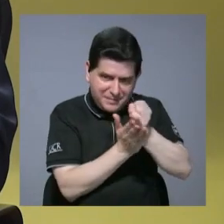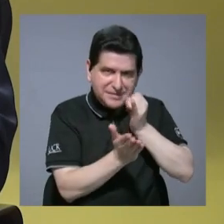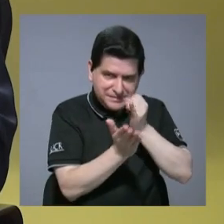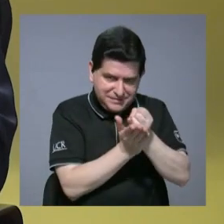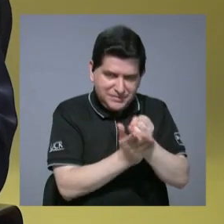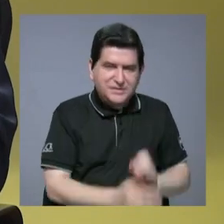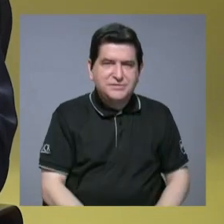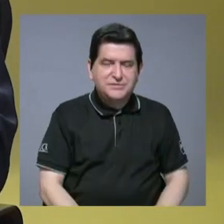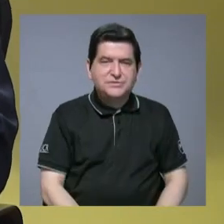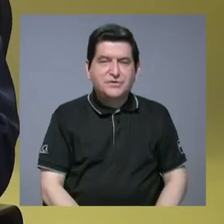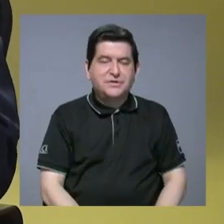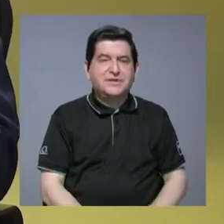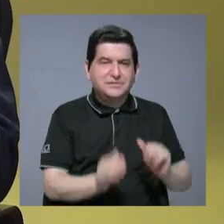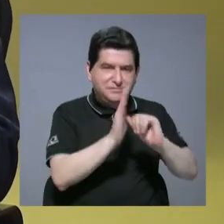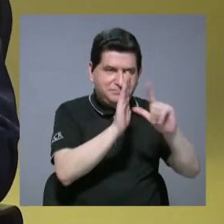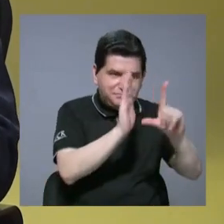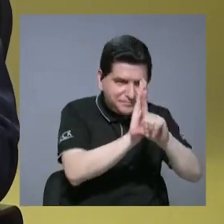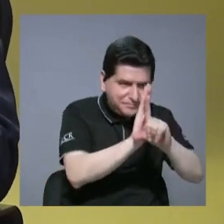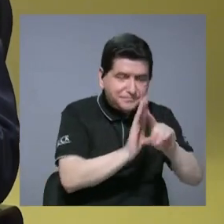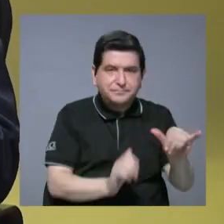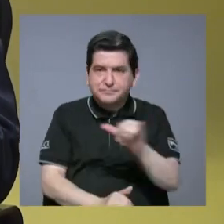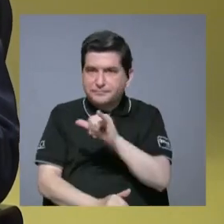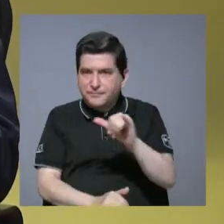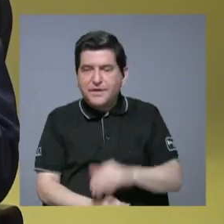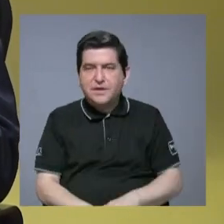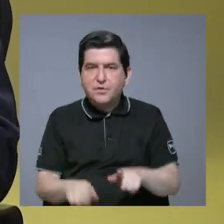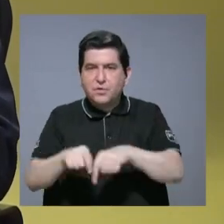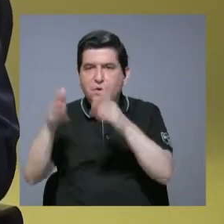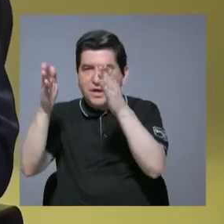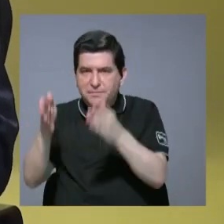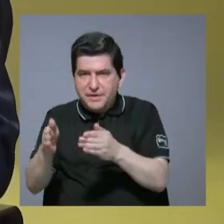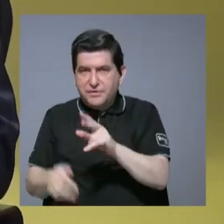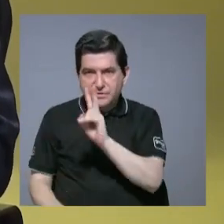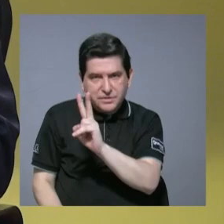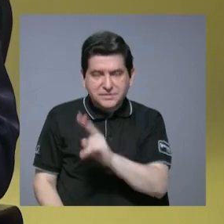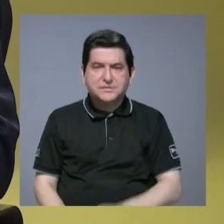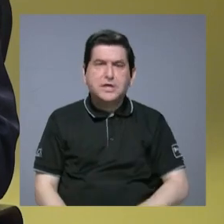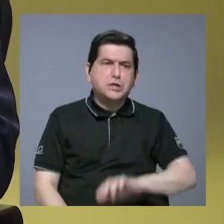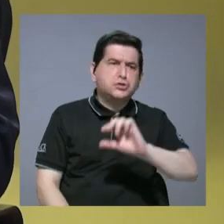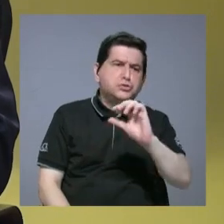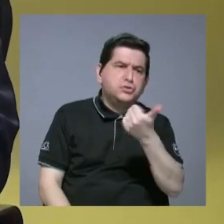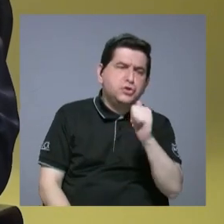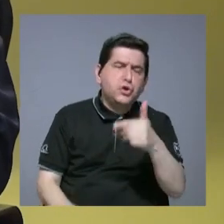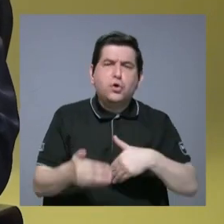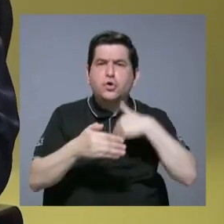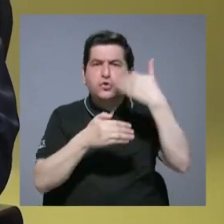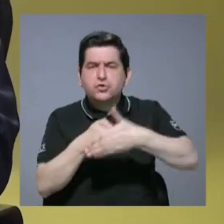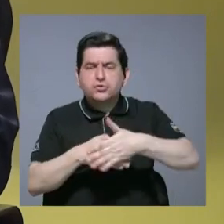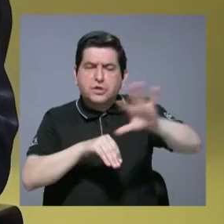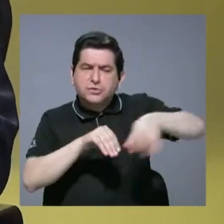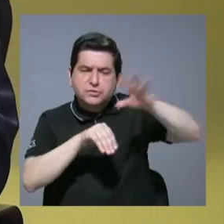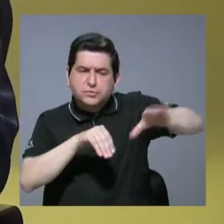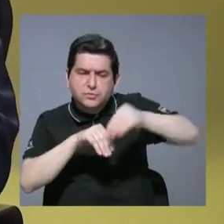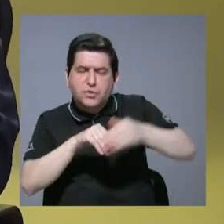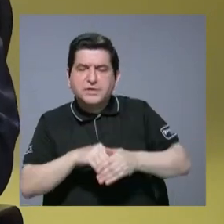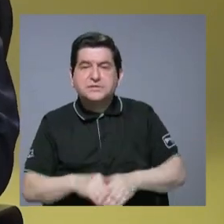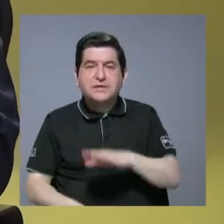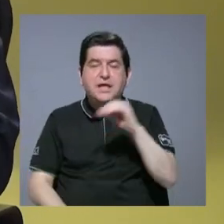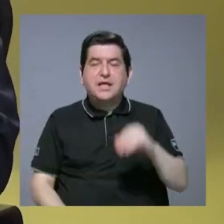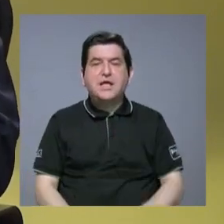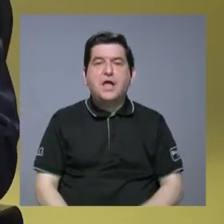investigaciones del Senado como de estos periodistas y de otros que luego se sumaron, y del